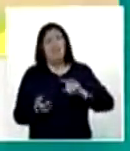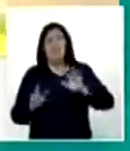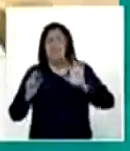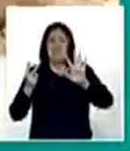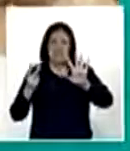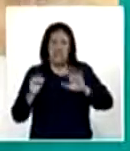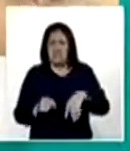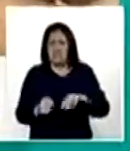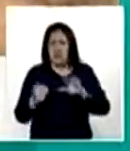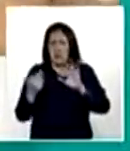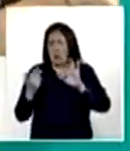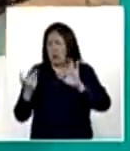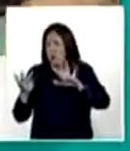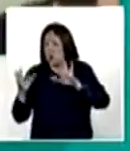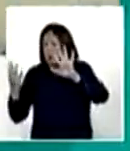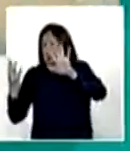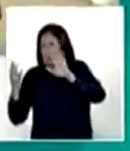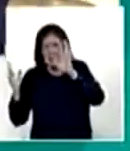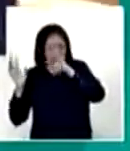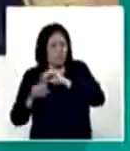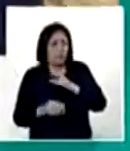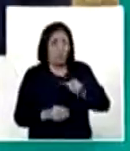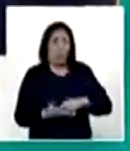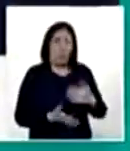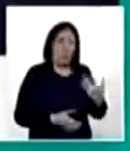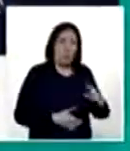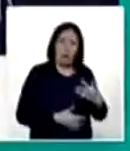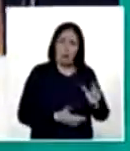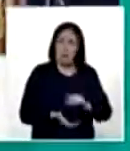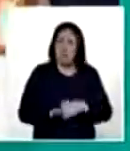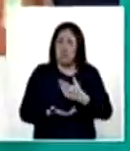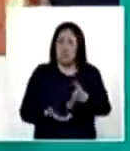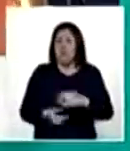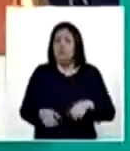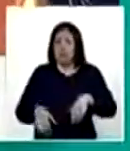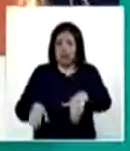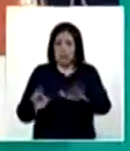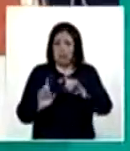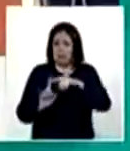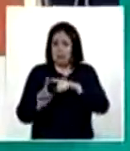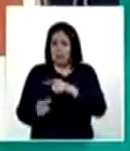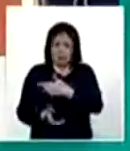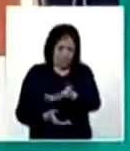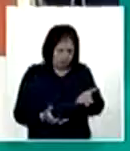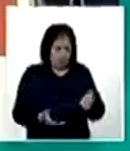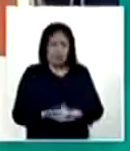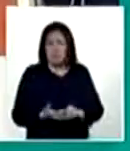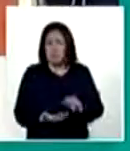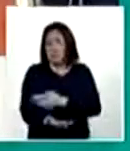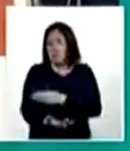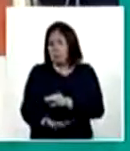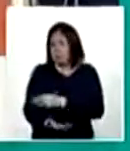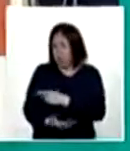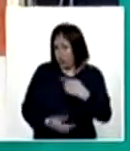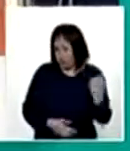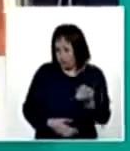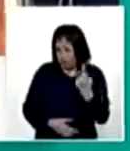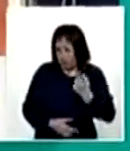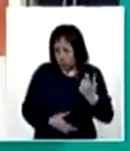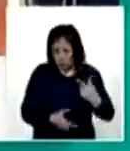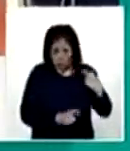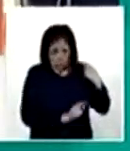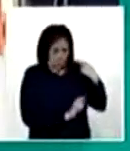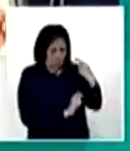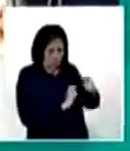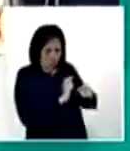de la noche. Más o menos. Ah, eso, hasta las 9 de la noche. Hay gente aquí en el cementerio de Esperanza. A ver, si nos animan con algo, ¿qué tipo de música tocan? ¿Solamente tradicional, folclórica